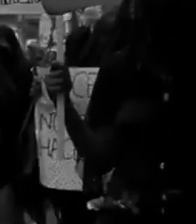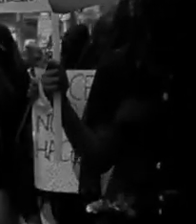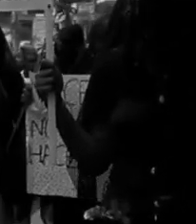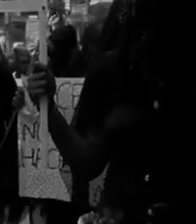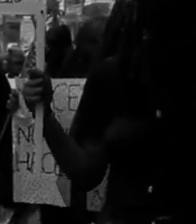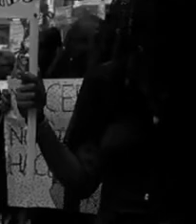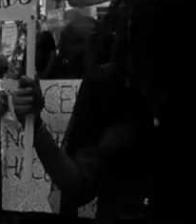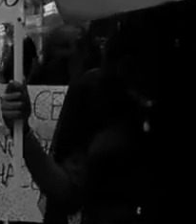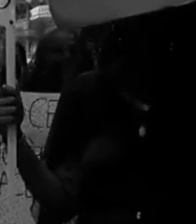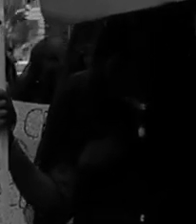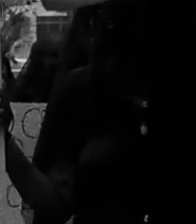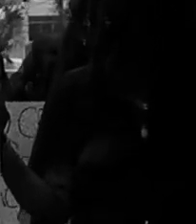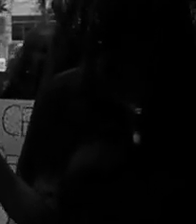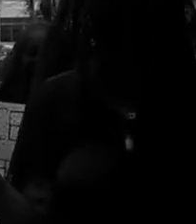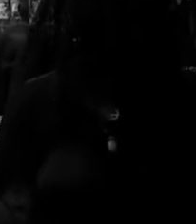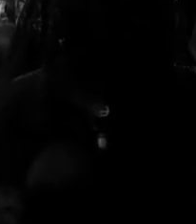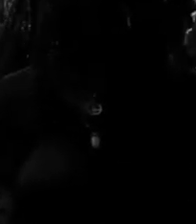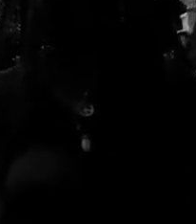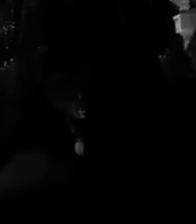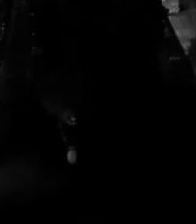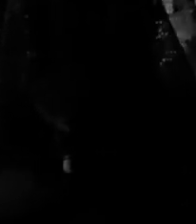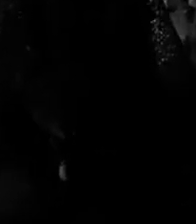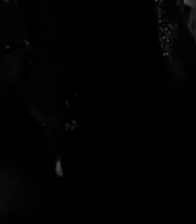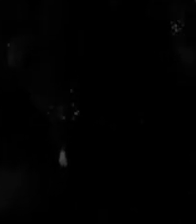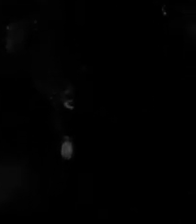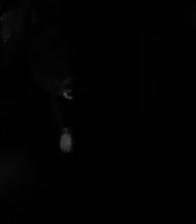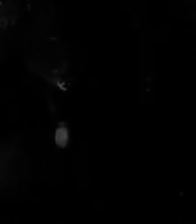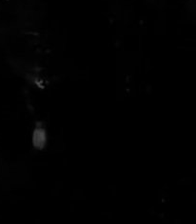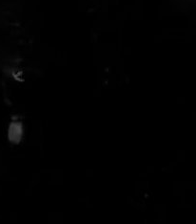y no tener que